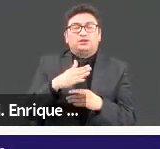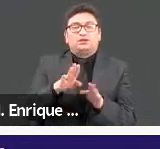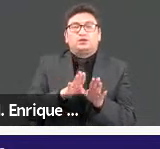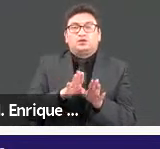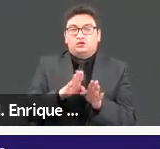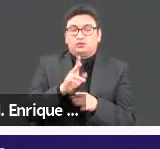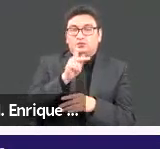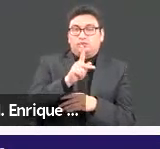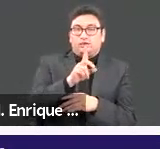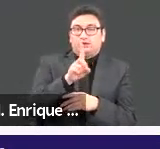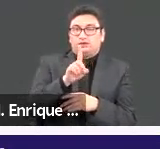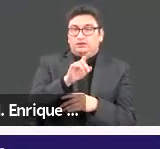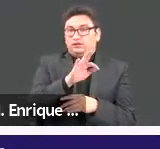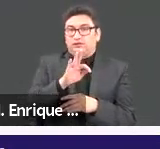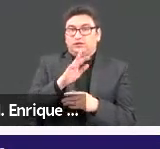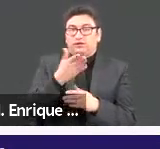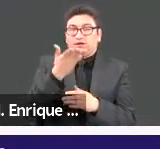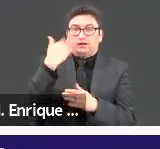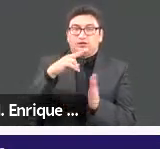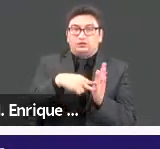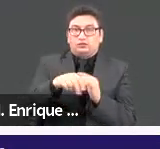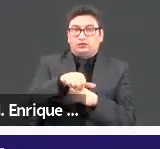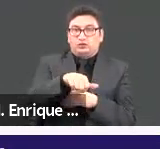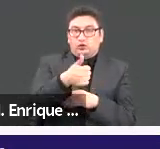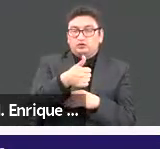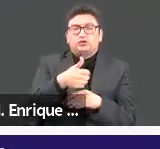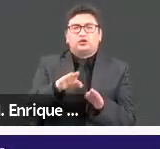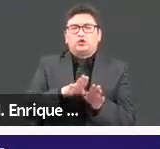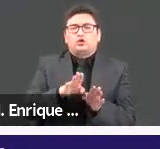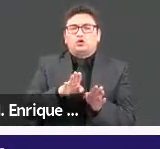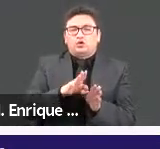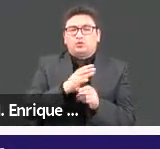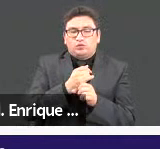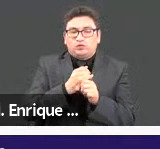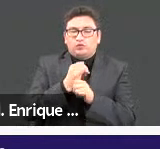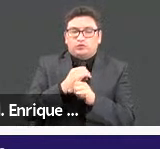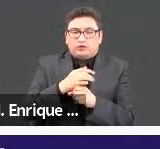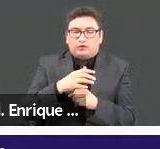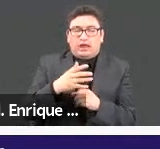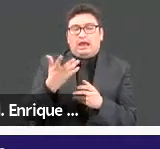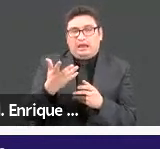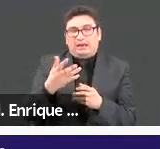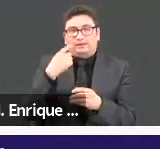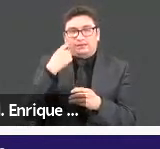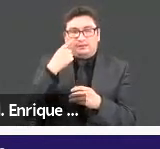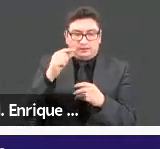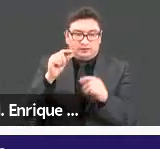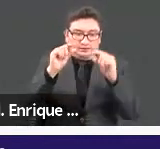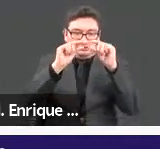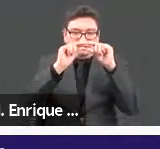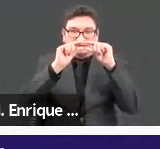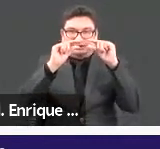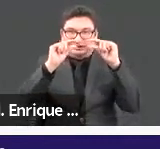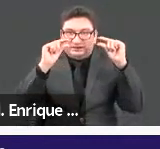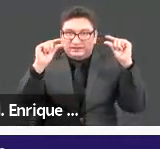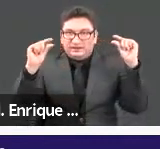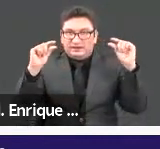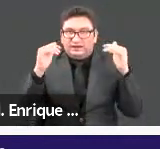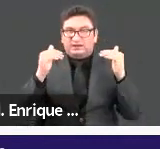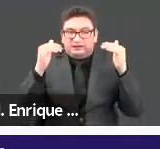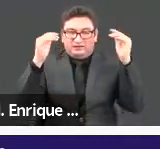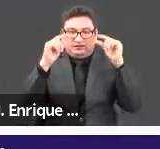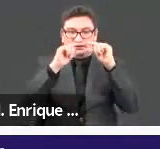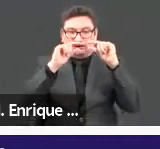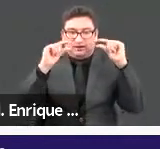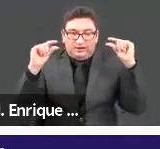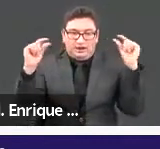formato PDF desde 2011? Bien, entonces nos vamos a la parte de la cintilla, la parte superior de nuestra cintilla